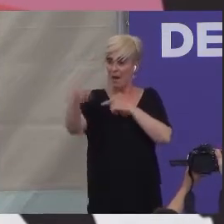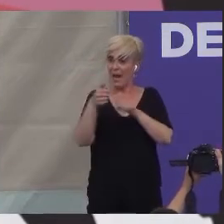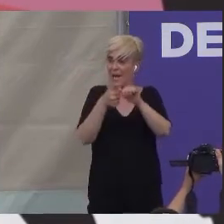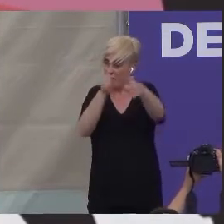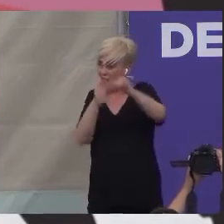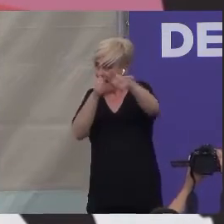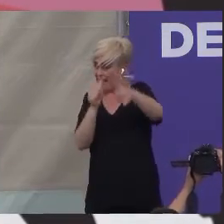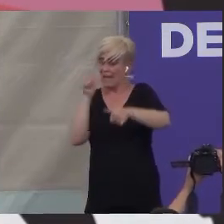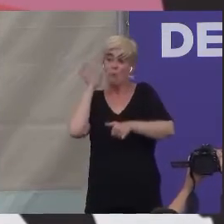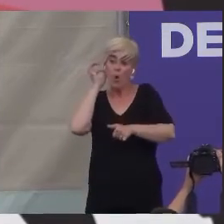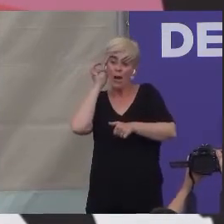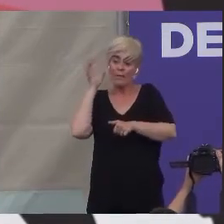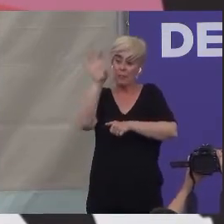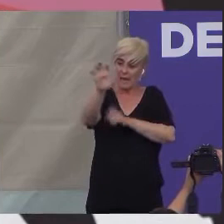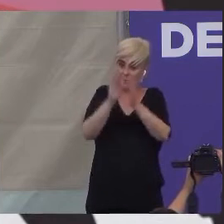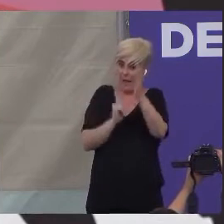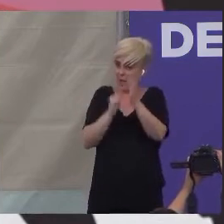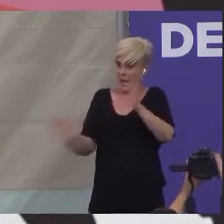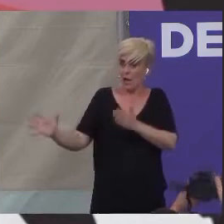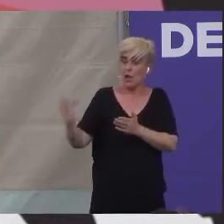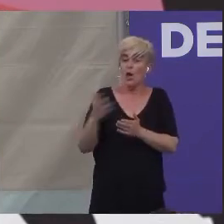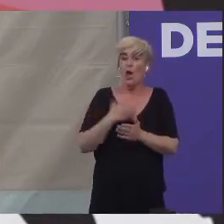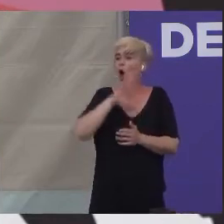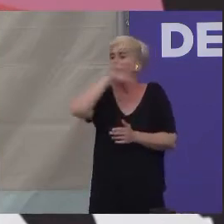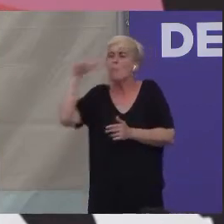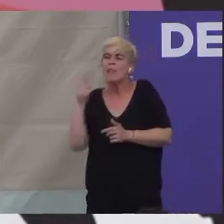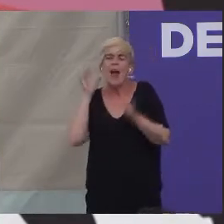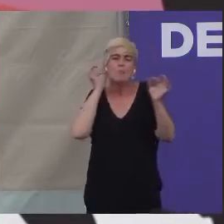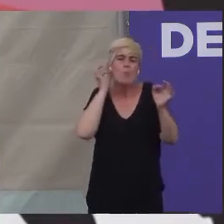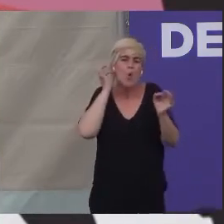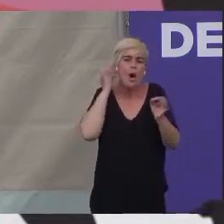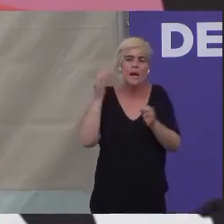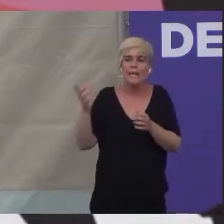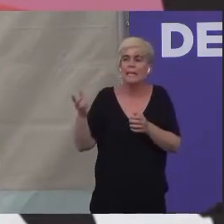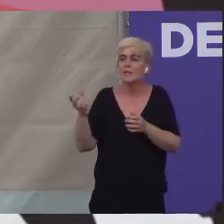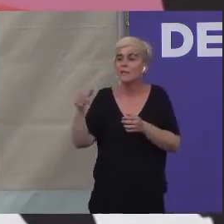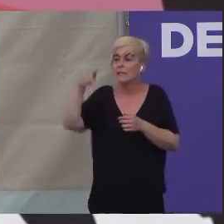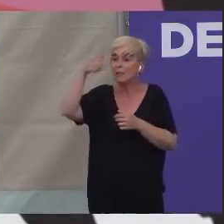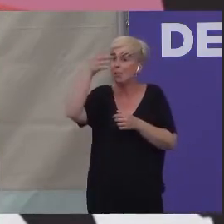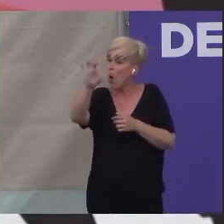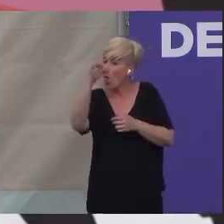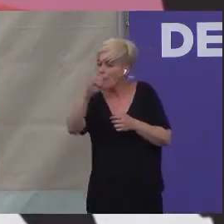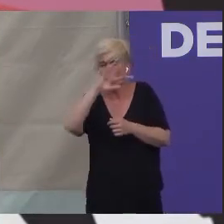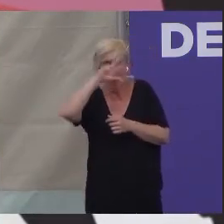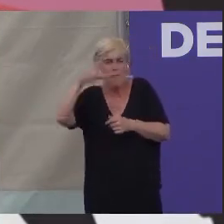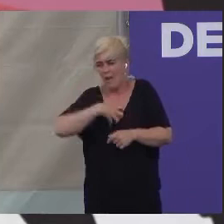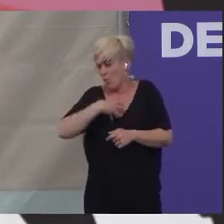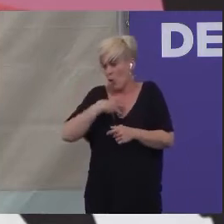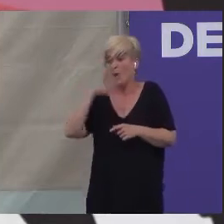No puedo dejar de acordarme de todas las mujeres que están en Podemos, pero las que se han